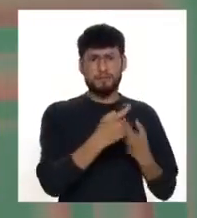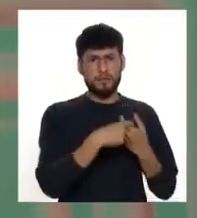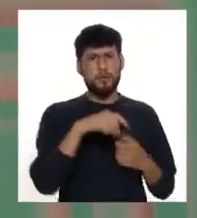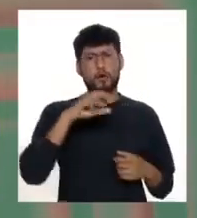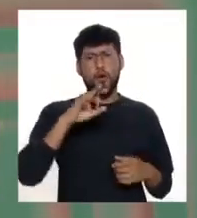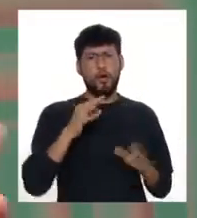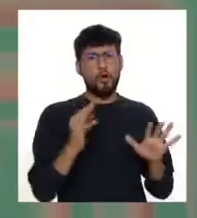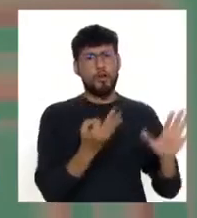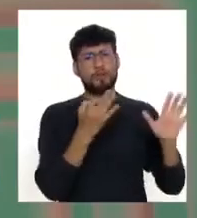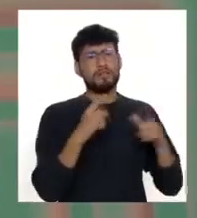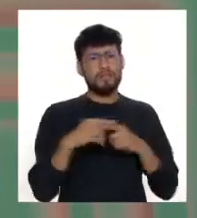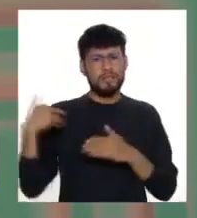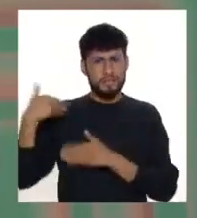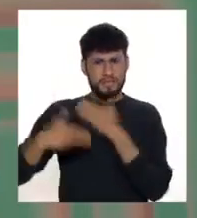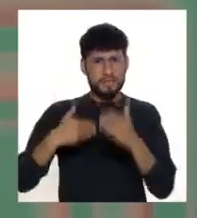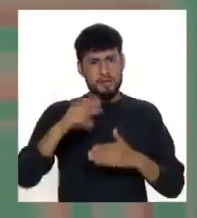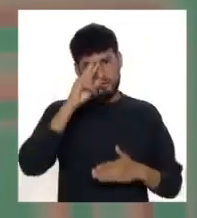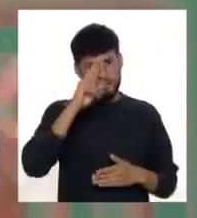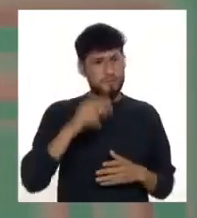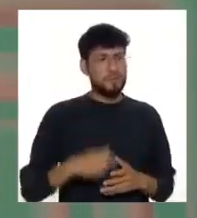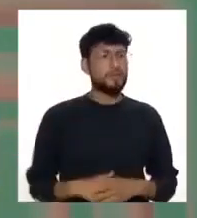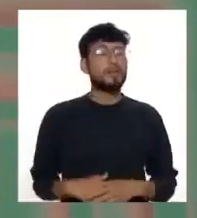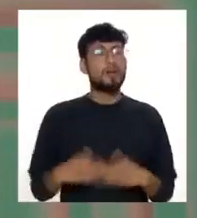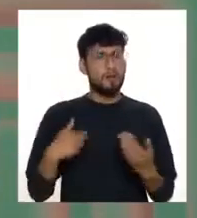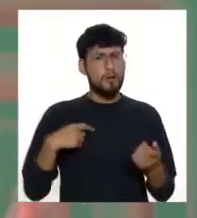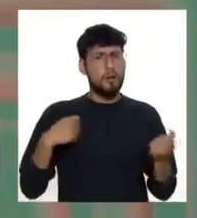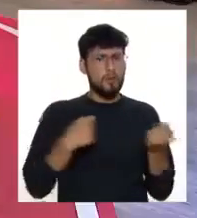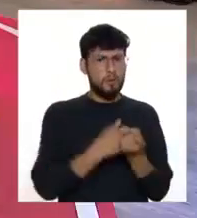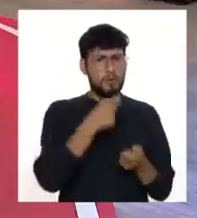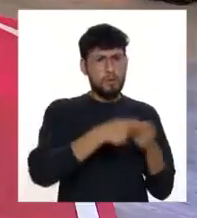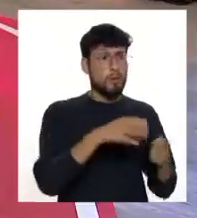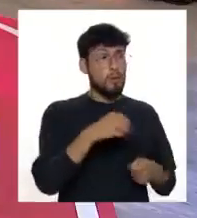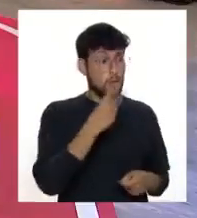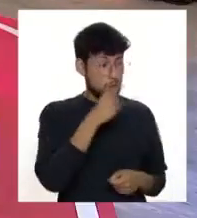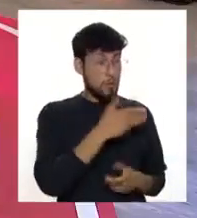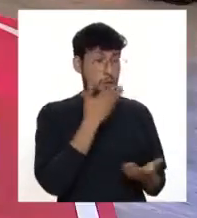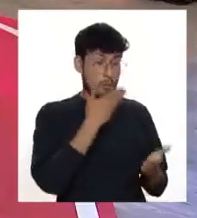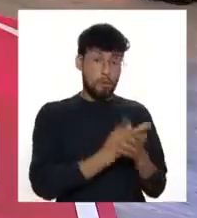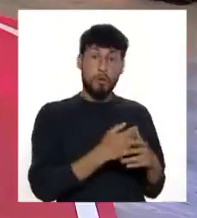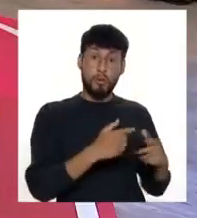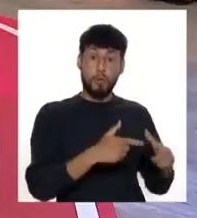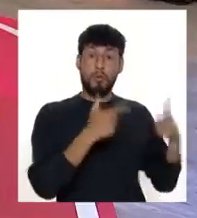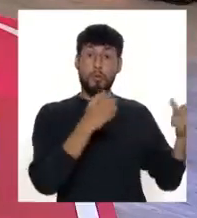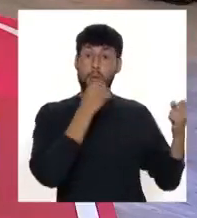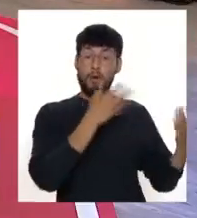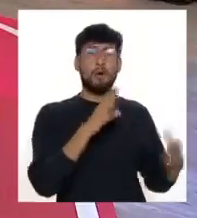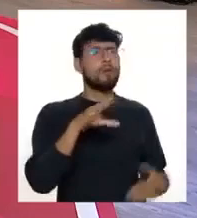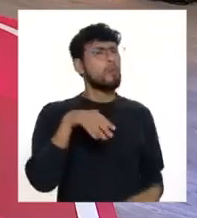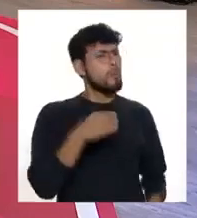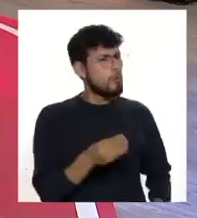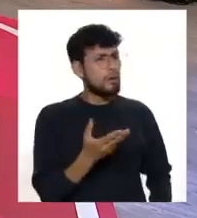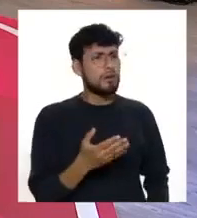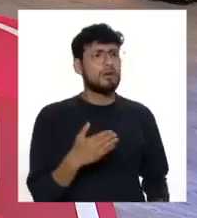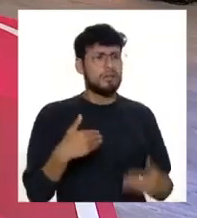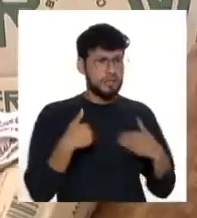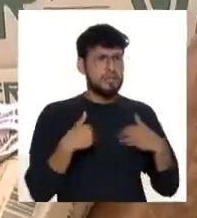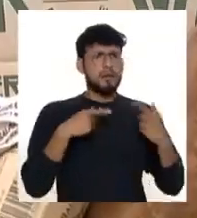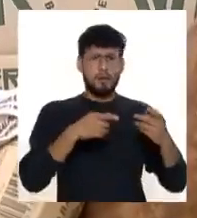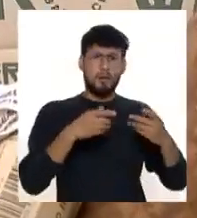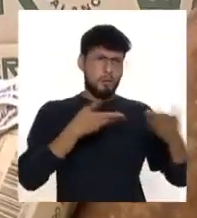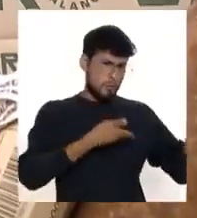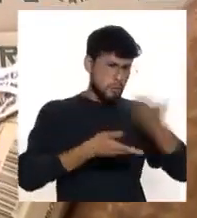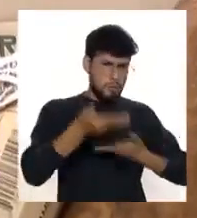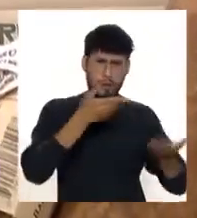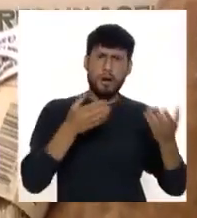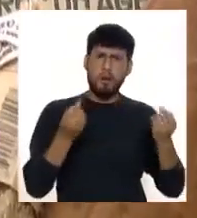octava generación de de startup Perú financiamos este proyecto porque vimos un potencial enorme sobre todo porque hay mercado para esto